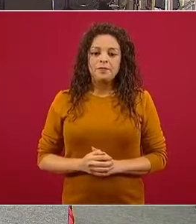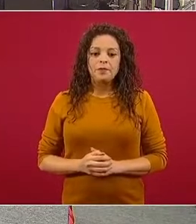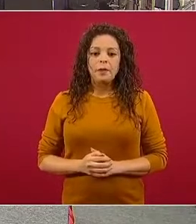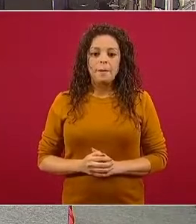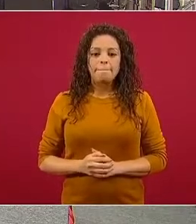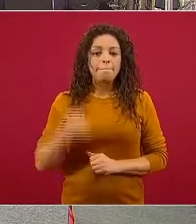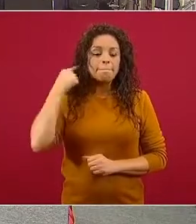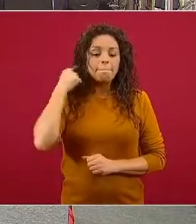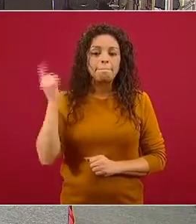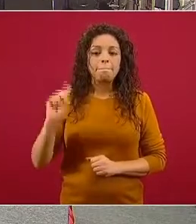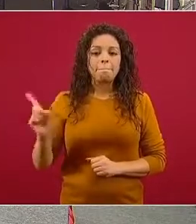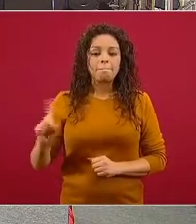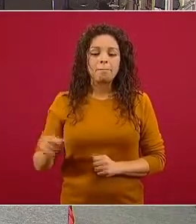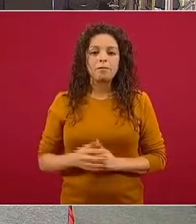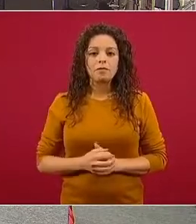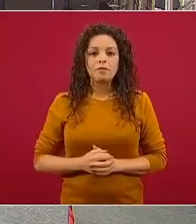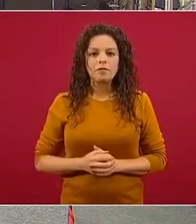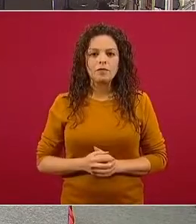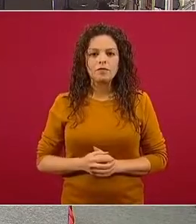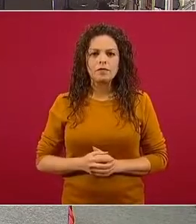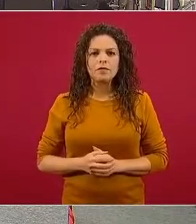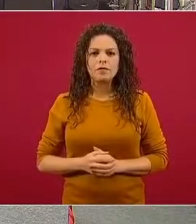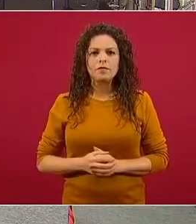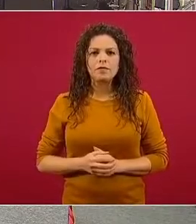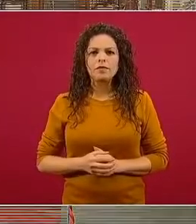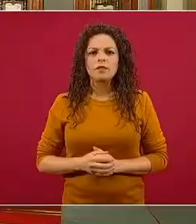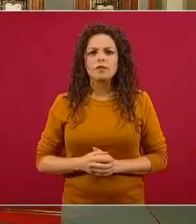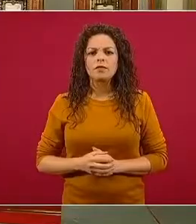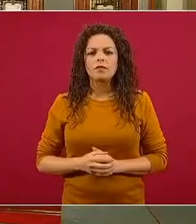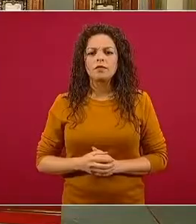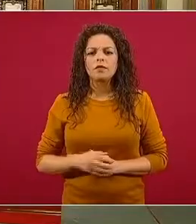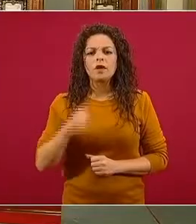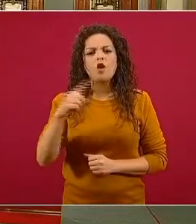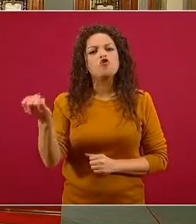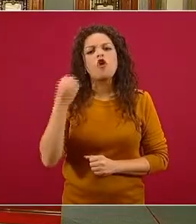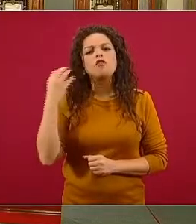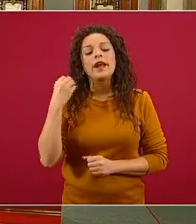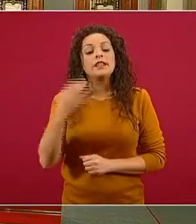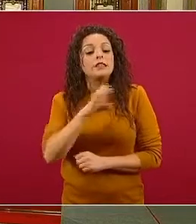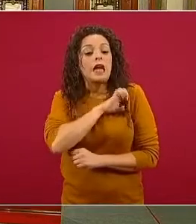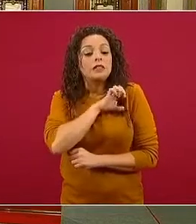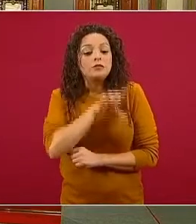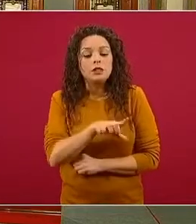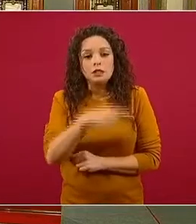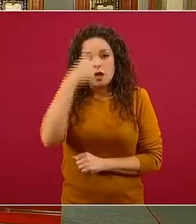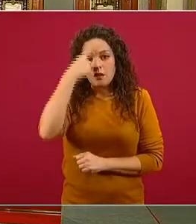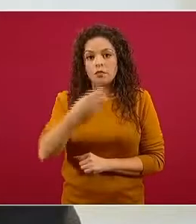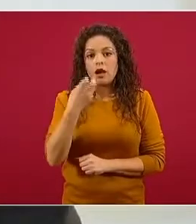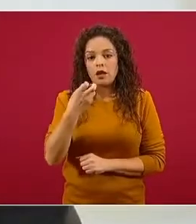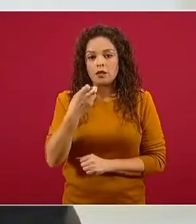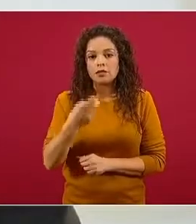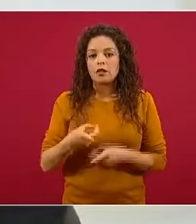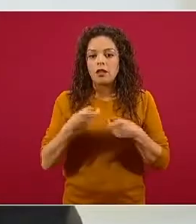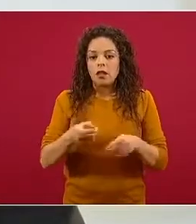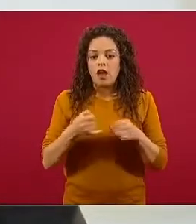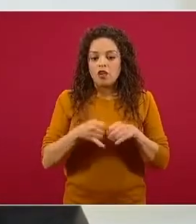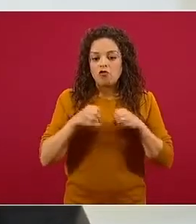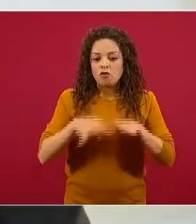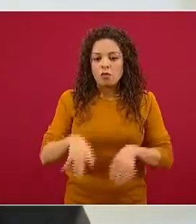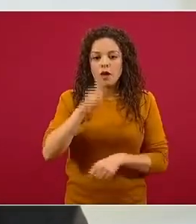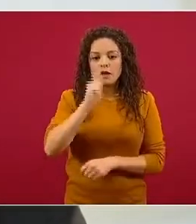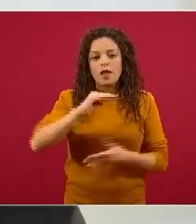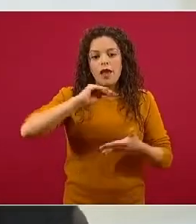Se va a hacer una conferencia de prensa especial para dar a conocer la estrategia, porque no